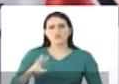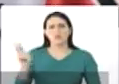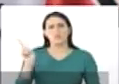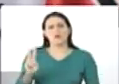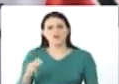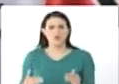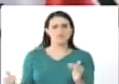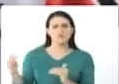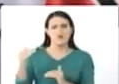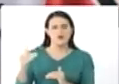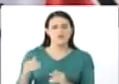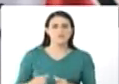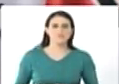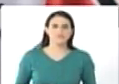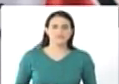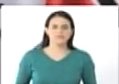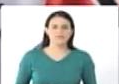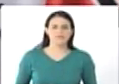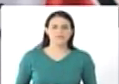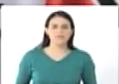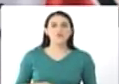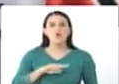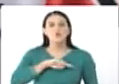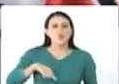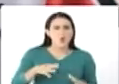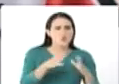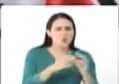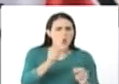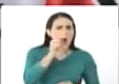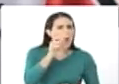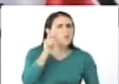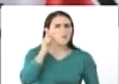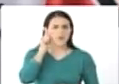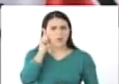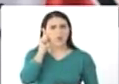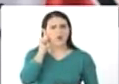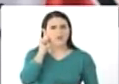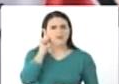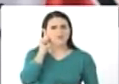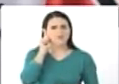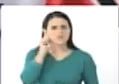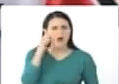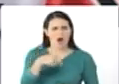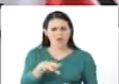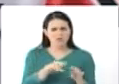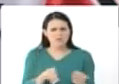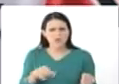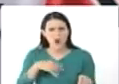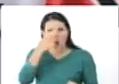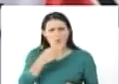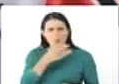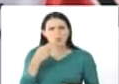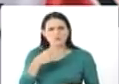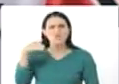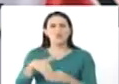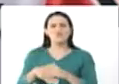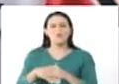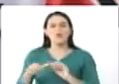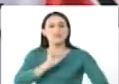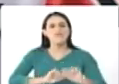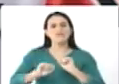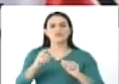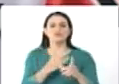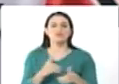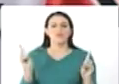todas y todos los que creemos en esta tierra, votamos para defender la democracia y la paz de nuestros hijos.